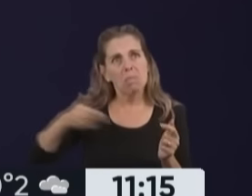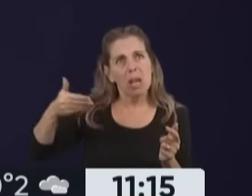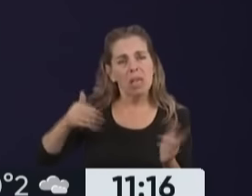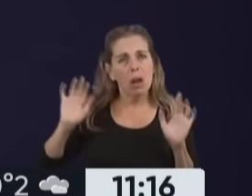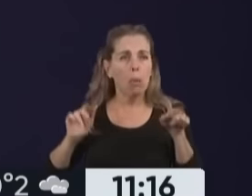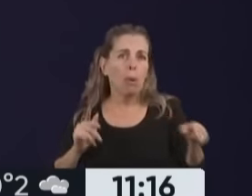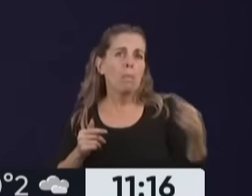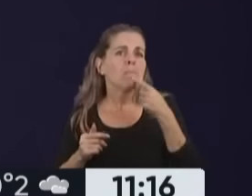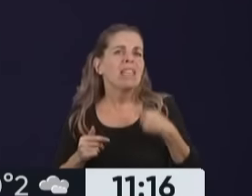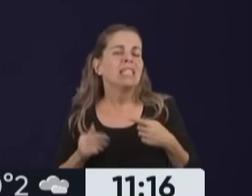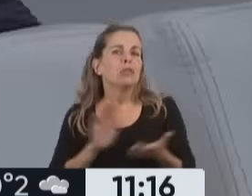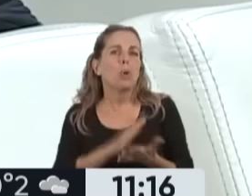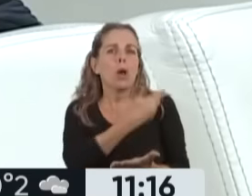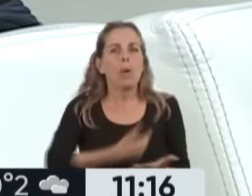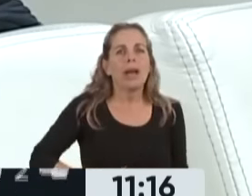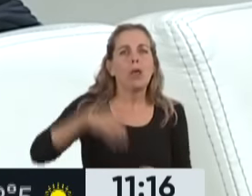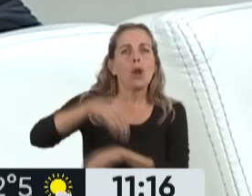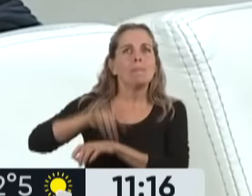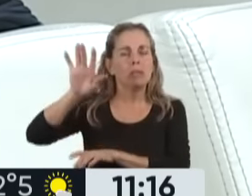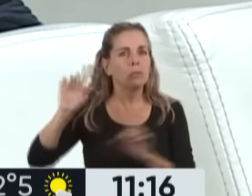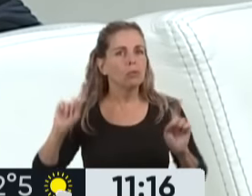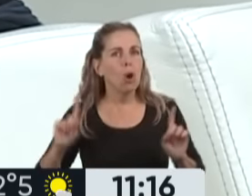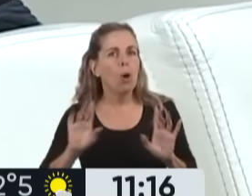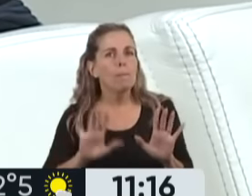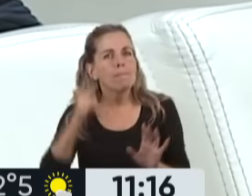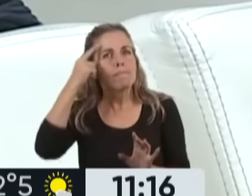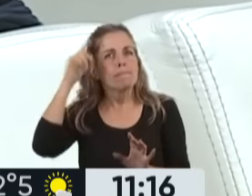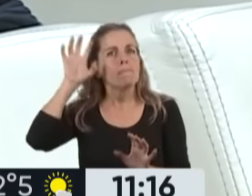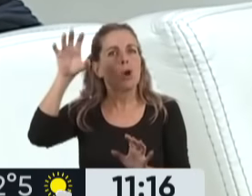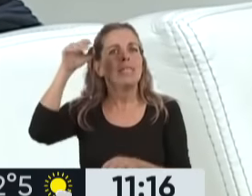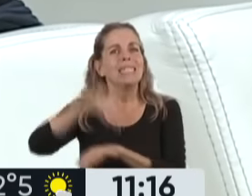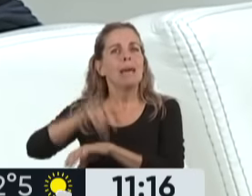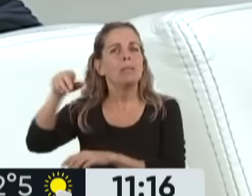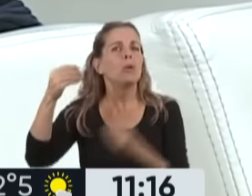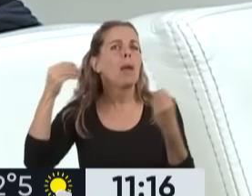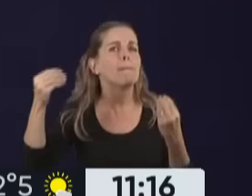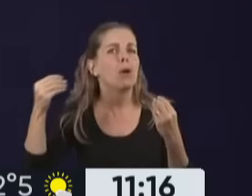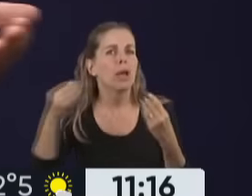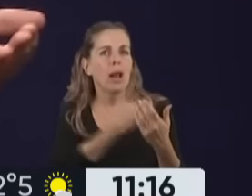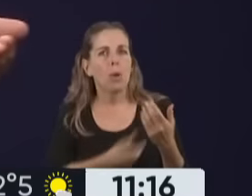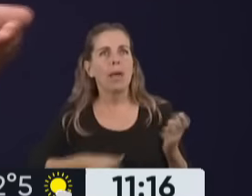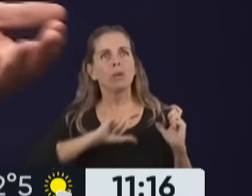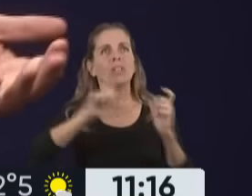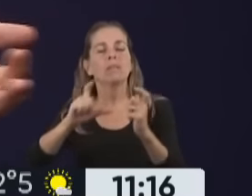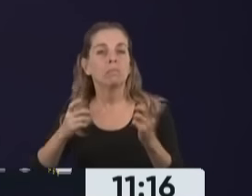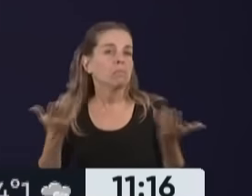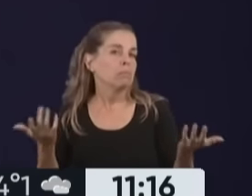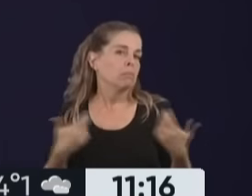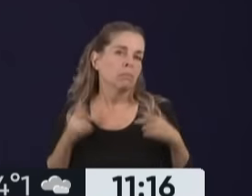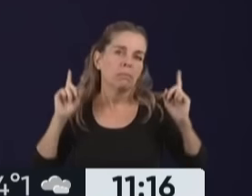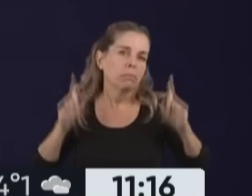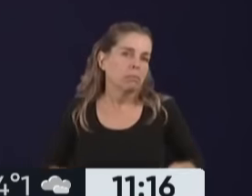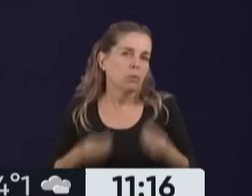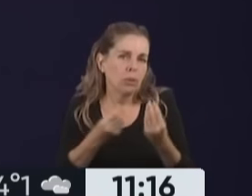mencionás, pero digo, ha pasado con... En el caso de Misiones quiero saber cuál es la razón específica de este envío. Y no, imagínate